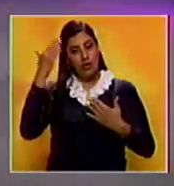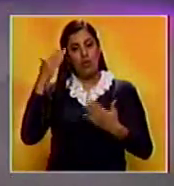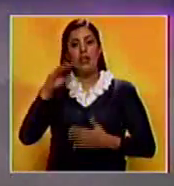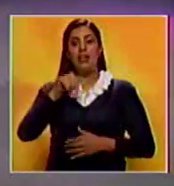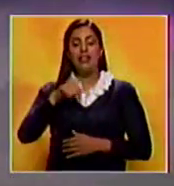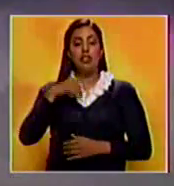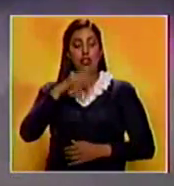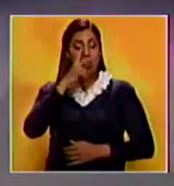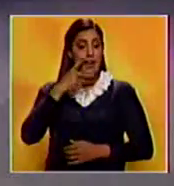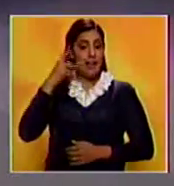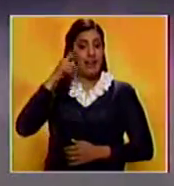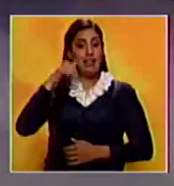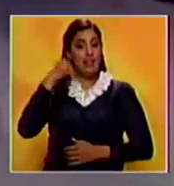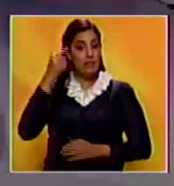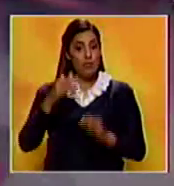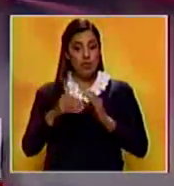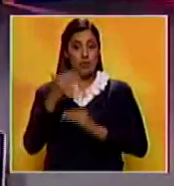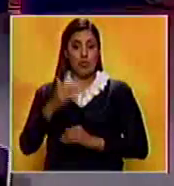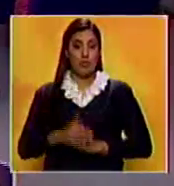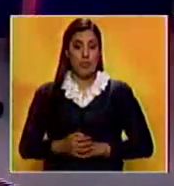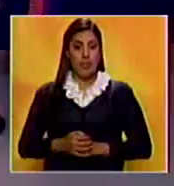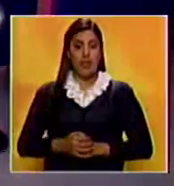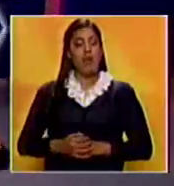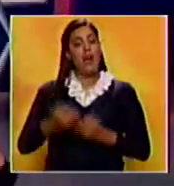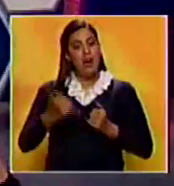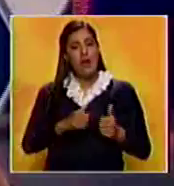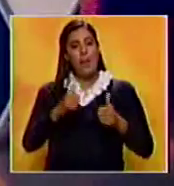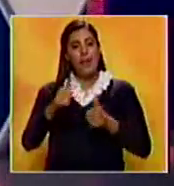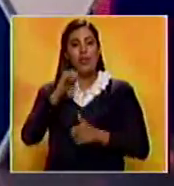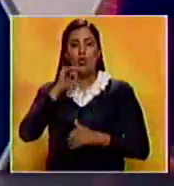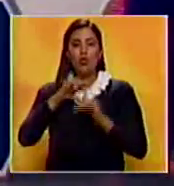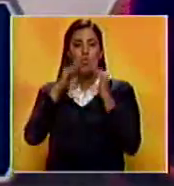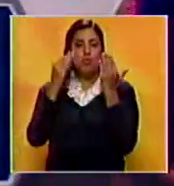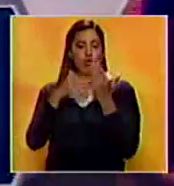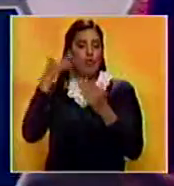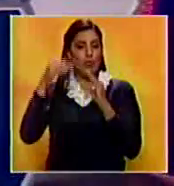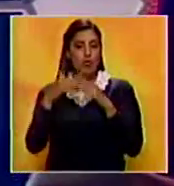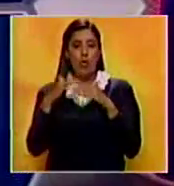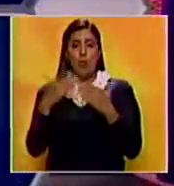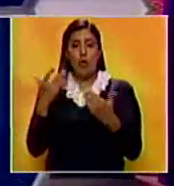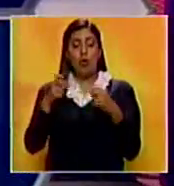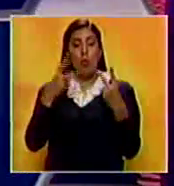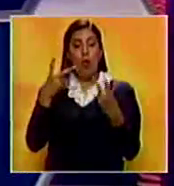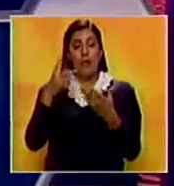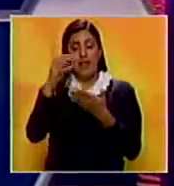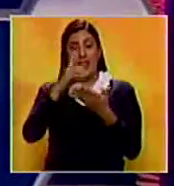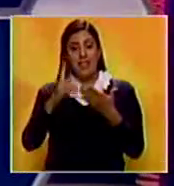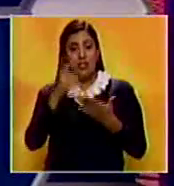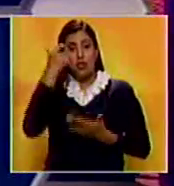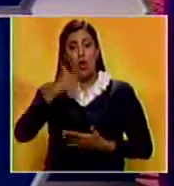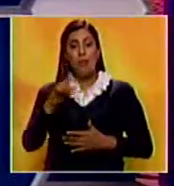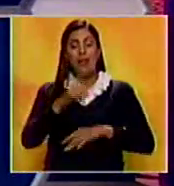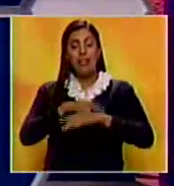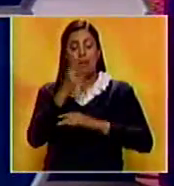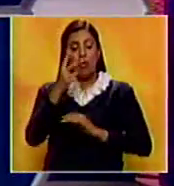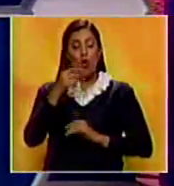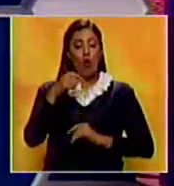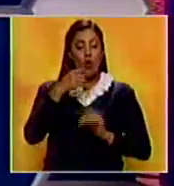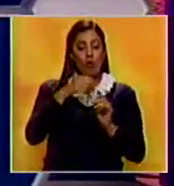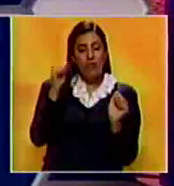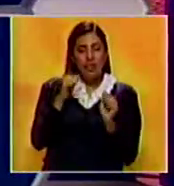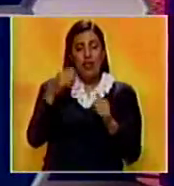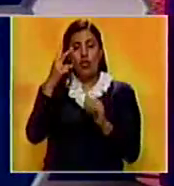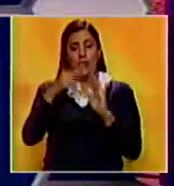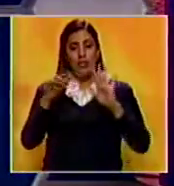Hola, ¿qué tal amigos? Soy Karelis Cuadros y esto es Estrenos y Estrellas. Iniciamos las noticias del mundo del espectáculo con la nueva colección de Dior para la temporada